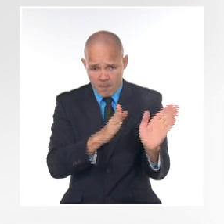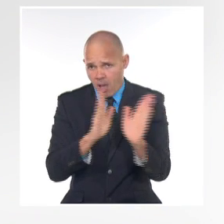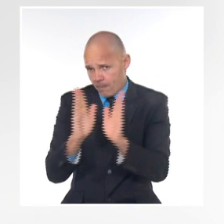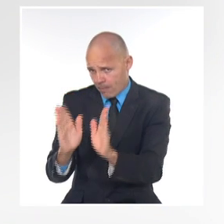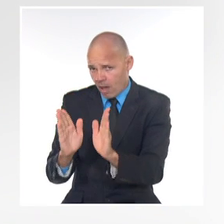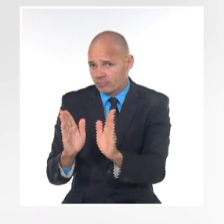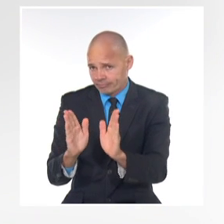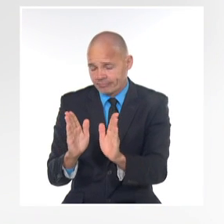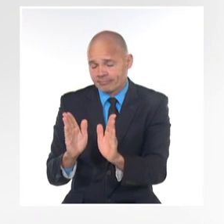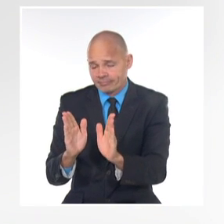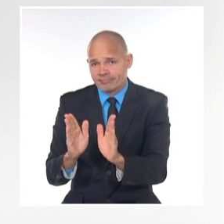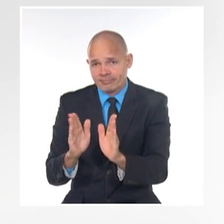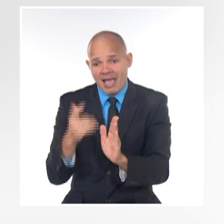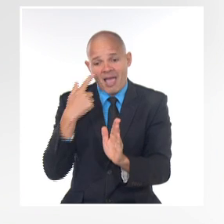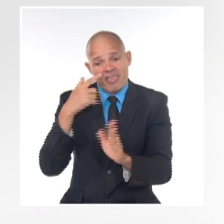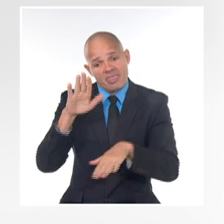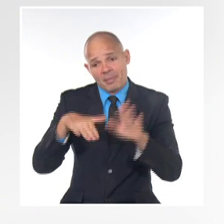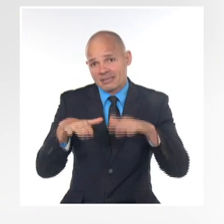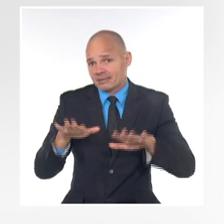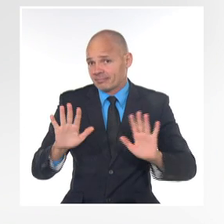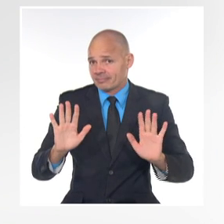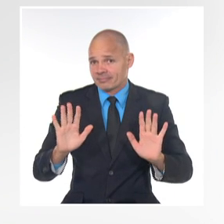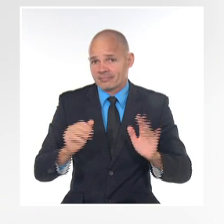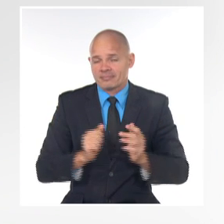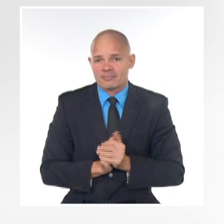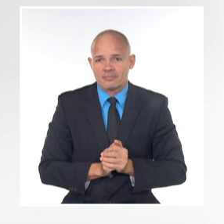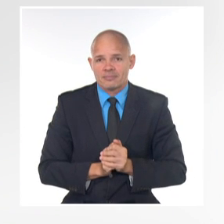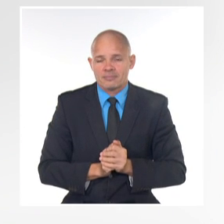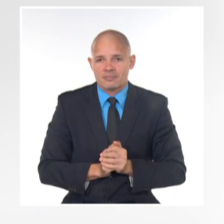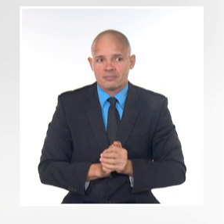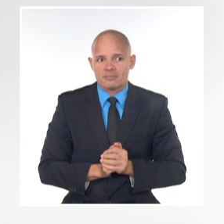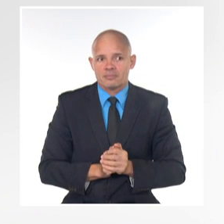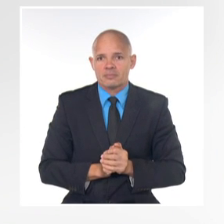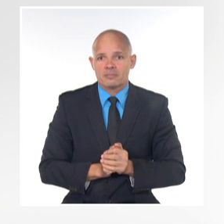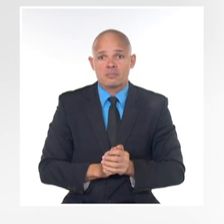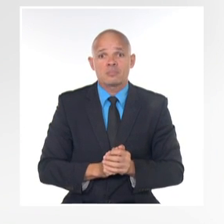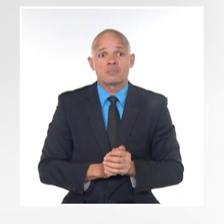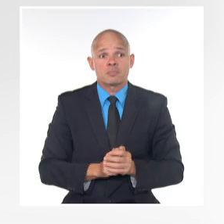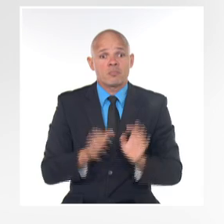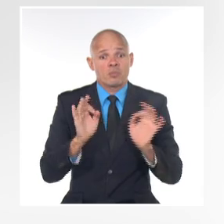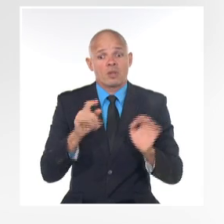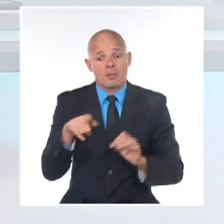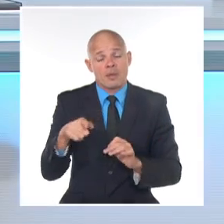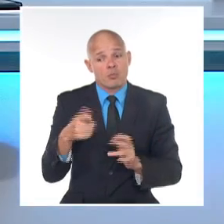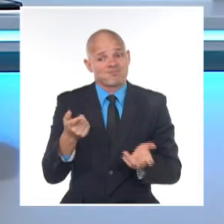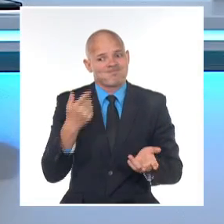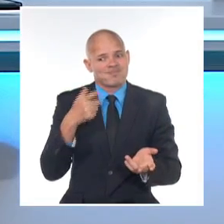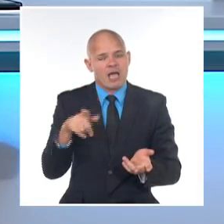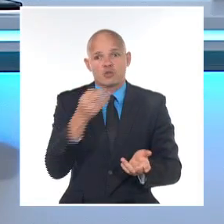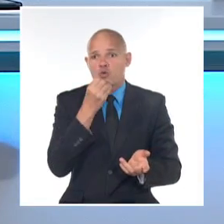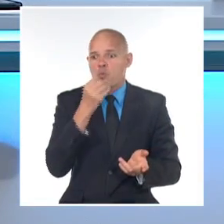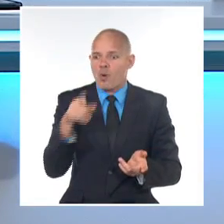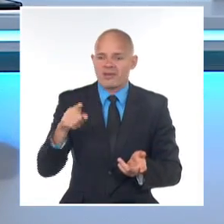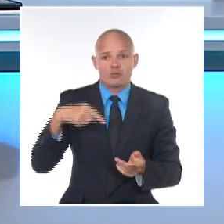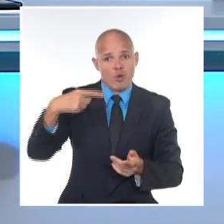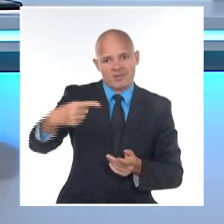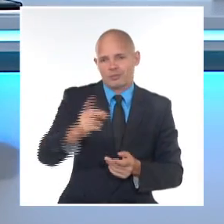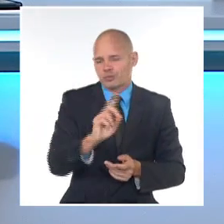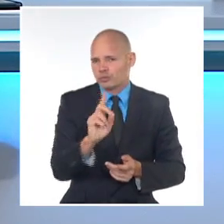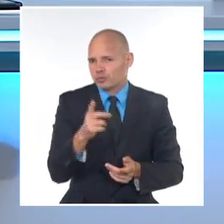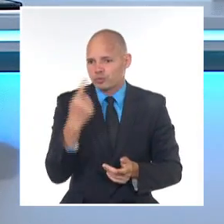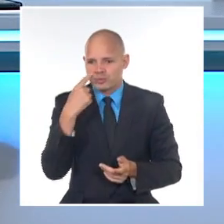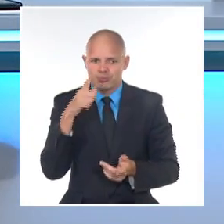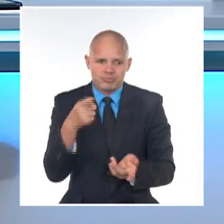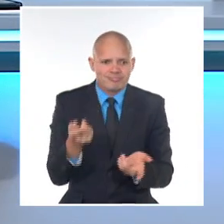en la habitualidad de nuestro Estado. Bueno, que no deben ser tan habituales tampoco. No. Pero bueno, que pueden ser, me gustaría decir, más casuales. O